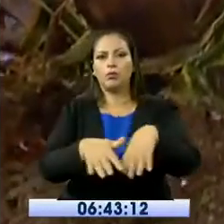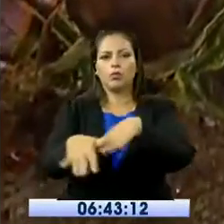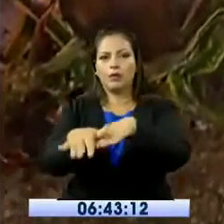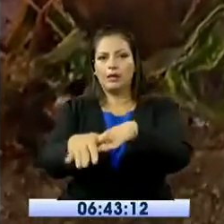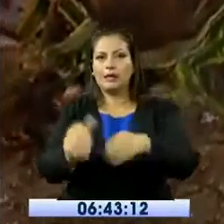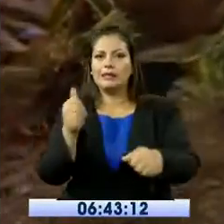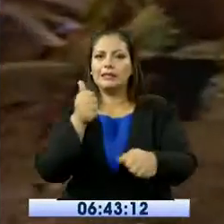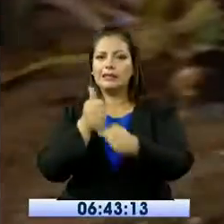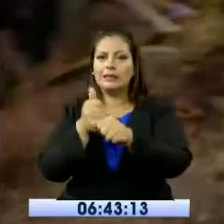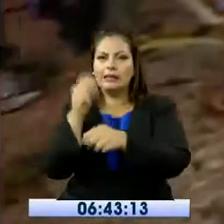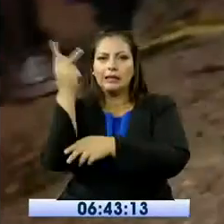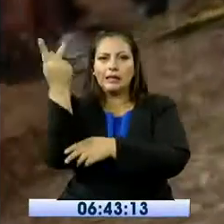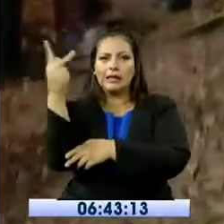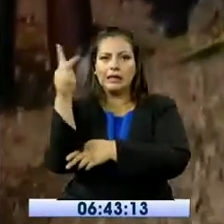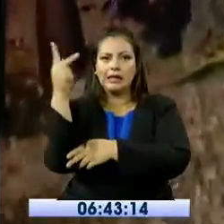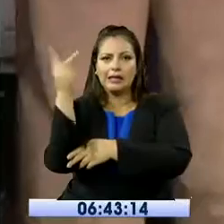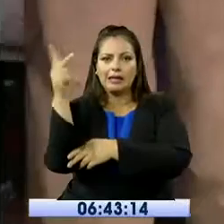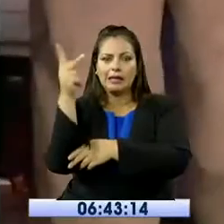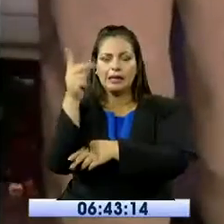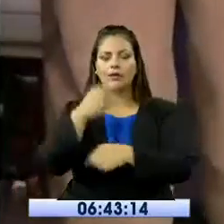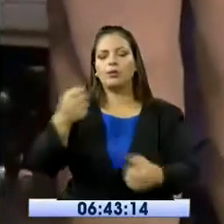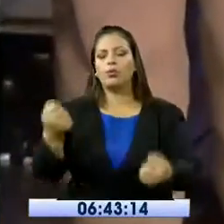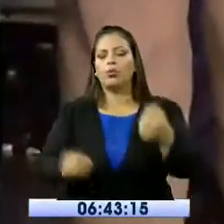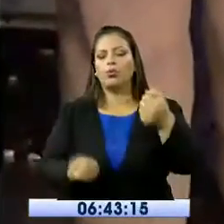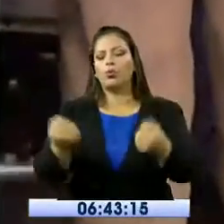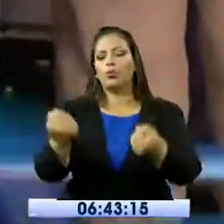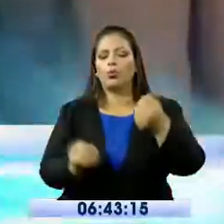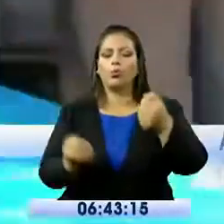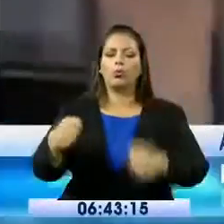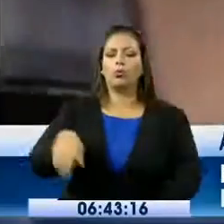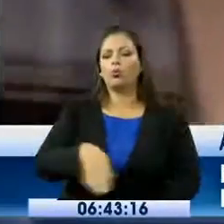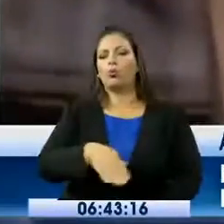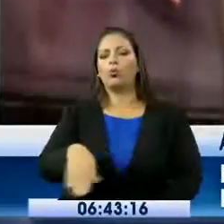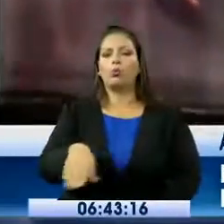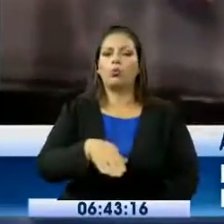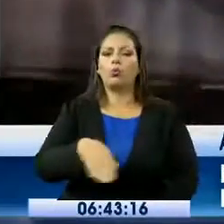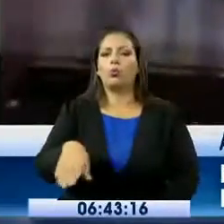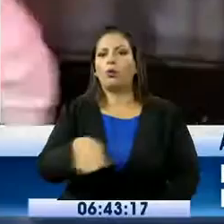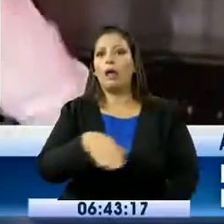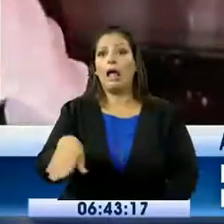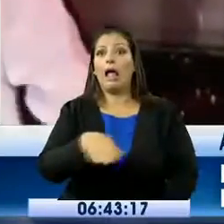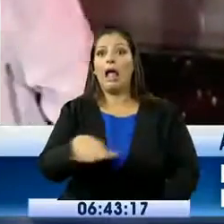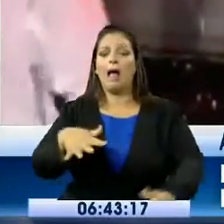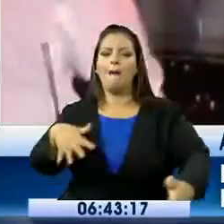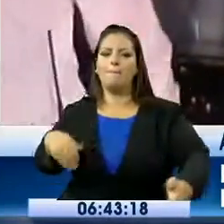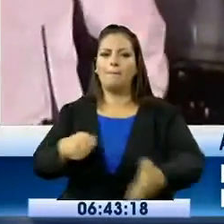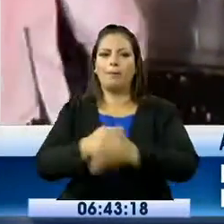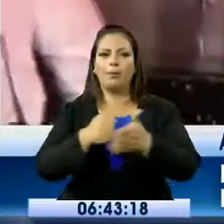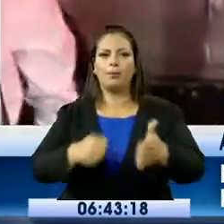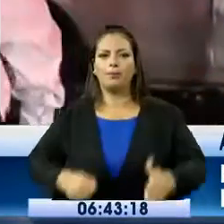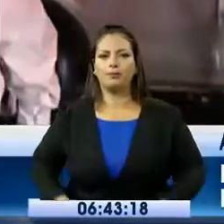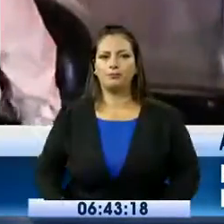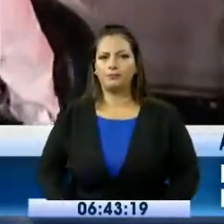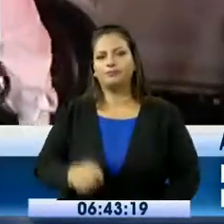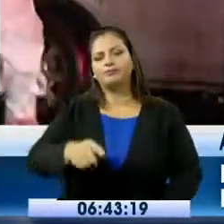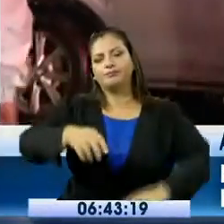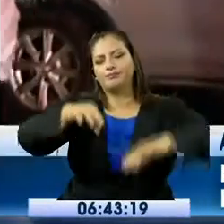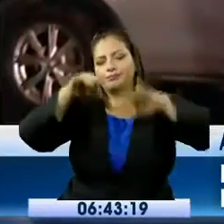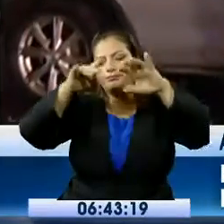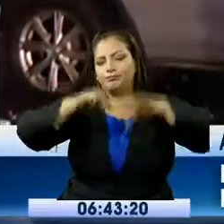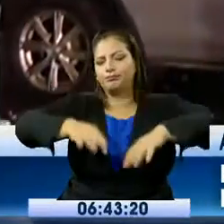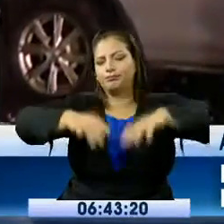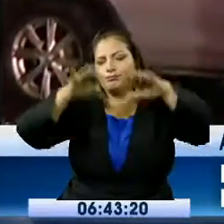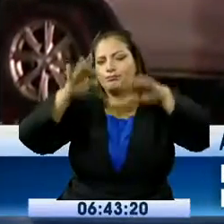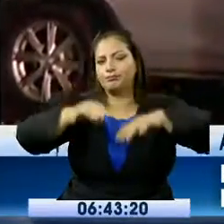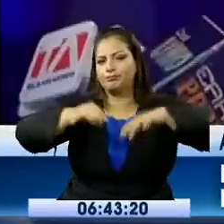Ciudadela Kennedy Norte, en Guayaquil. Al momento del percance, la calzada se encontraba húmeda, producto